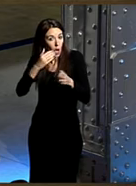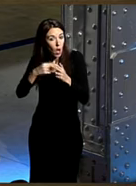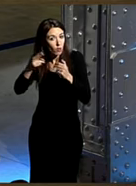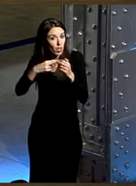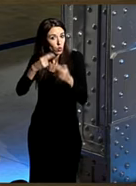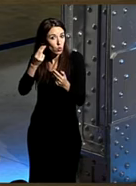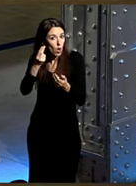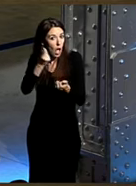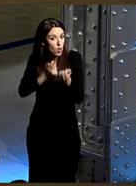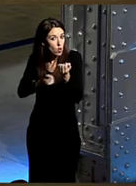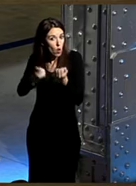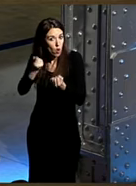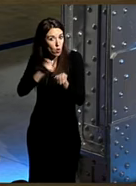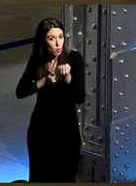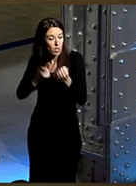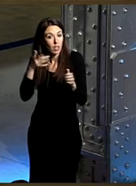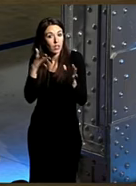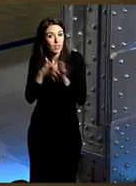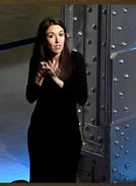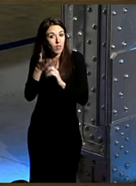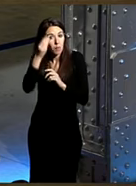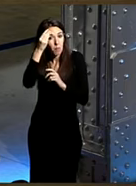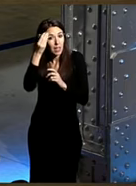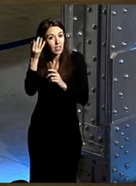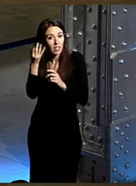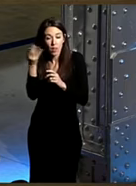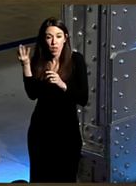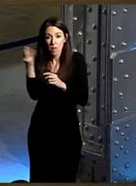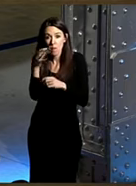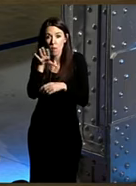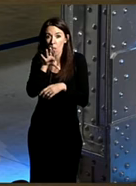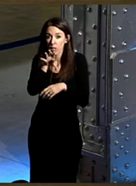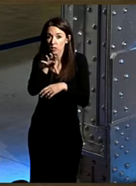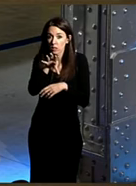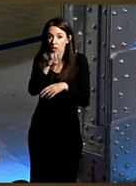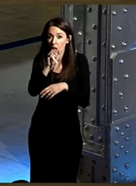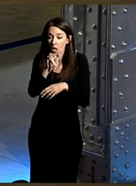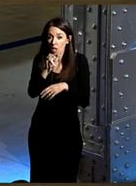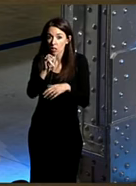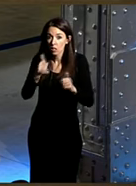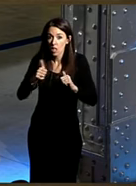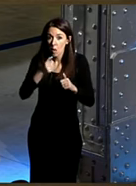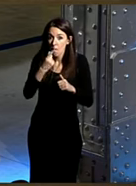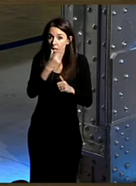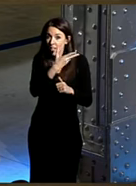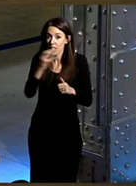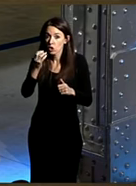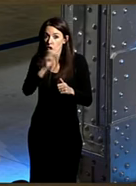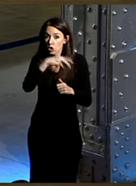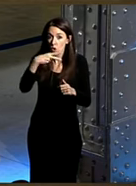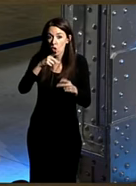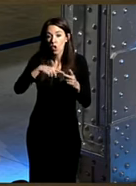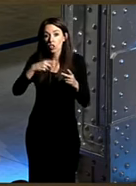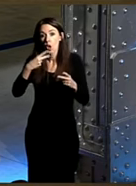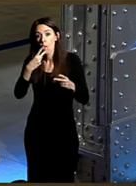infraestructura económica. O sea, hay que pensar que este país oscila con máster entre 1.500 euros y